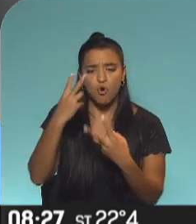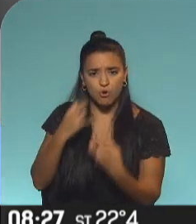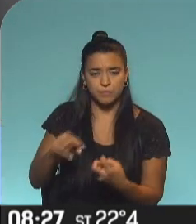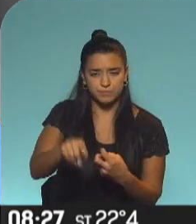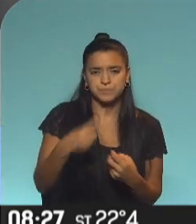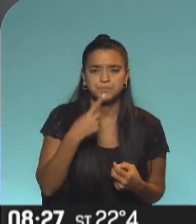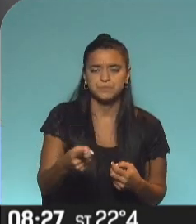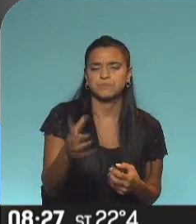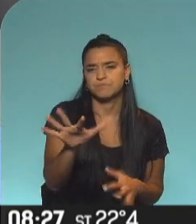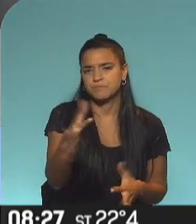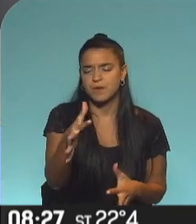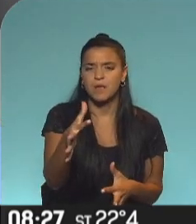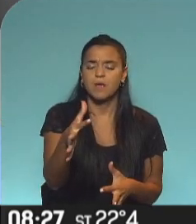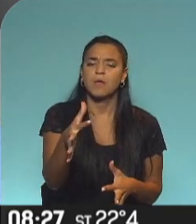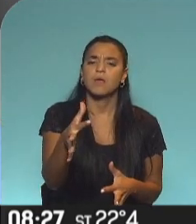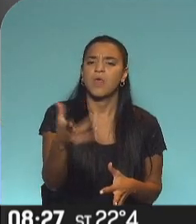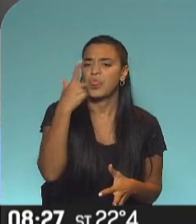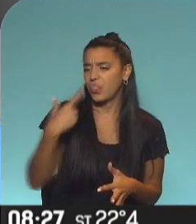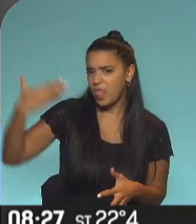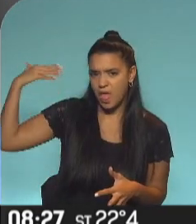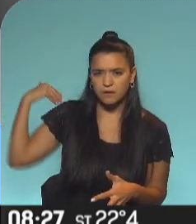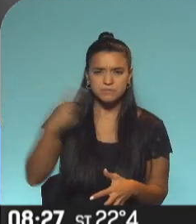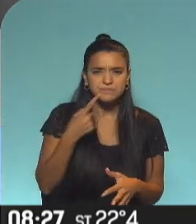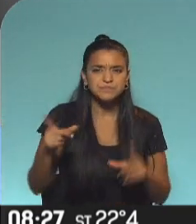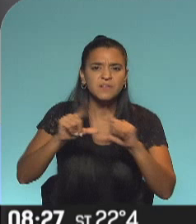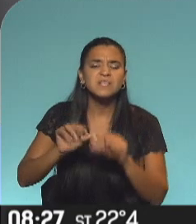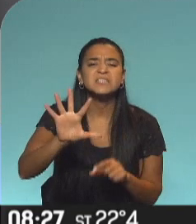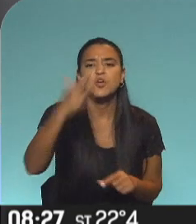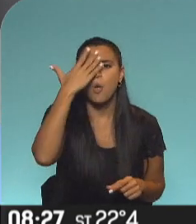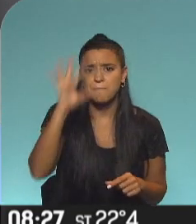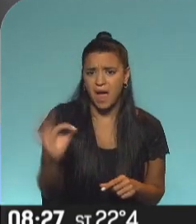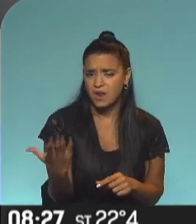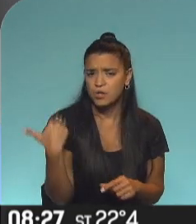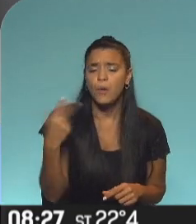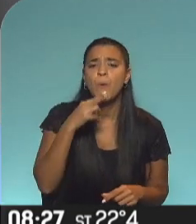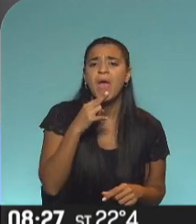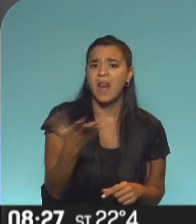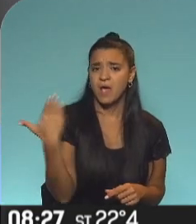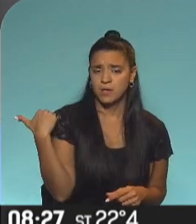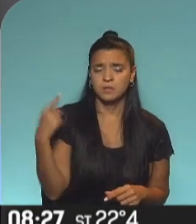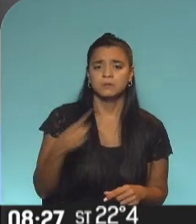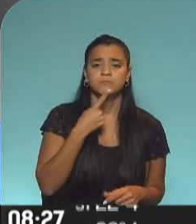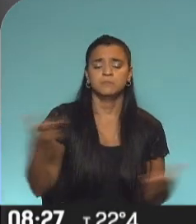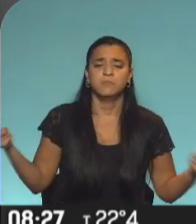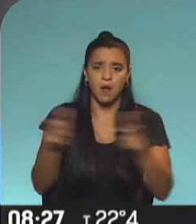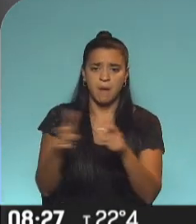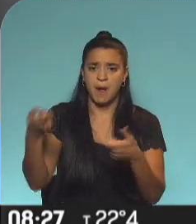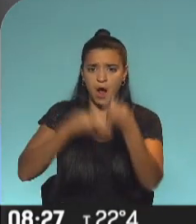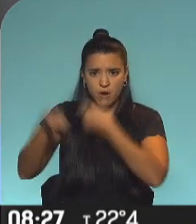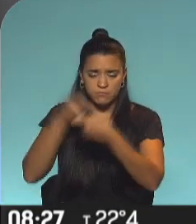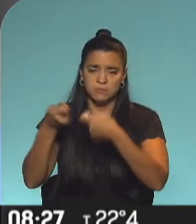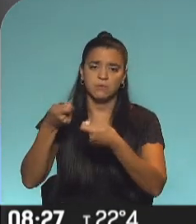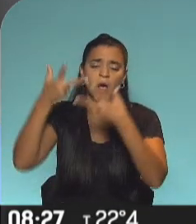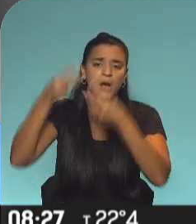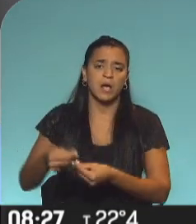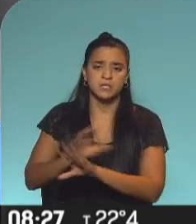ocurrió hace apenas algunos días, mirá la fecha, 5 de marzo, esto se resolvió el viernes. La Cámara de lo Comercial rechazó